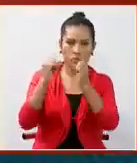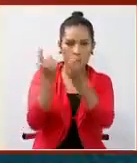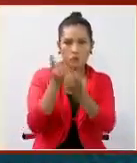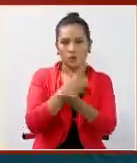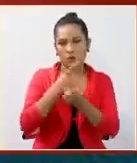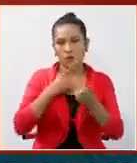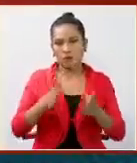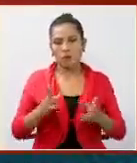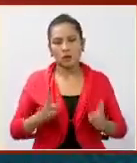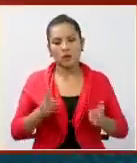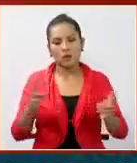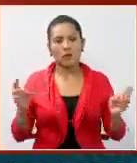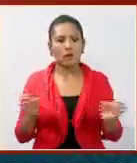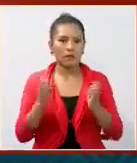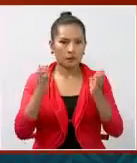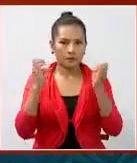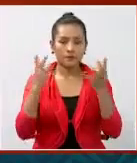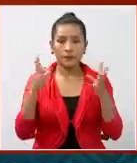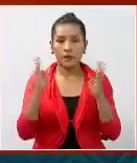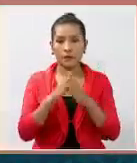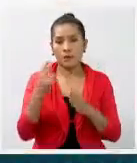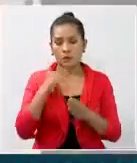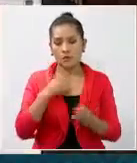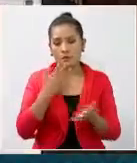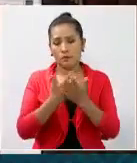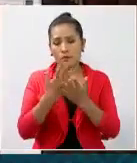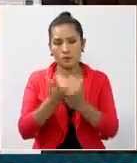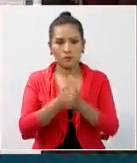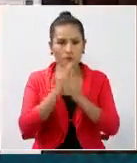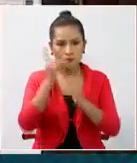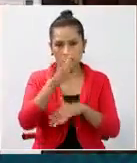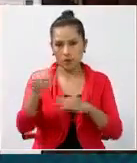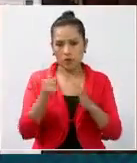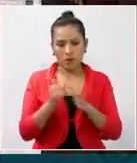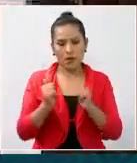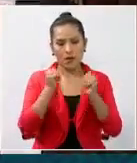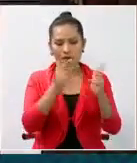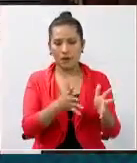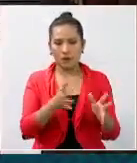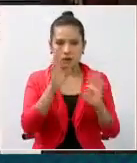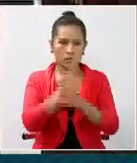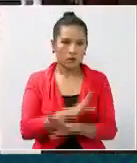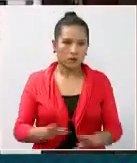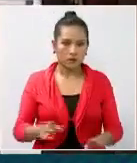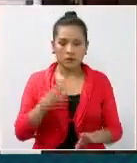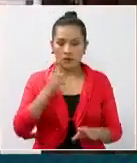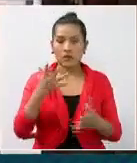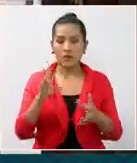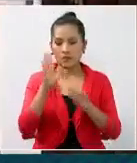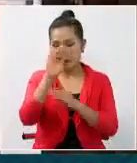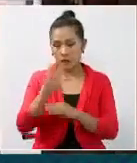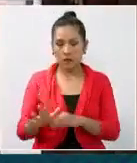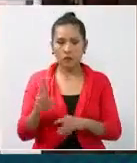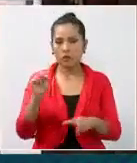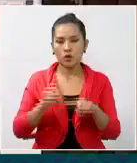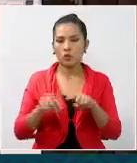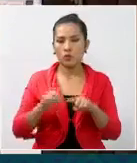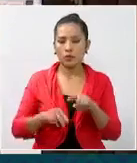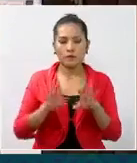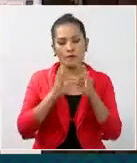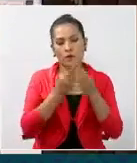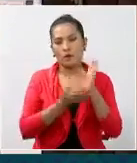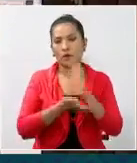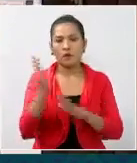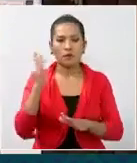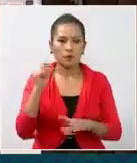posible. Hemos propuesto que se trabaje en la prevención del abandono infantil. El niño no debe salir de su familia, ¿no? El niño sale cuando la familia está